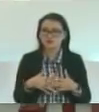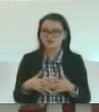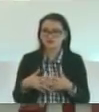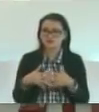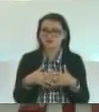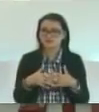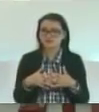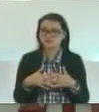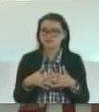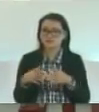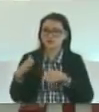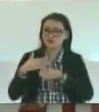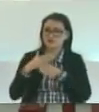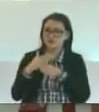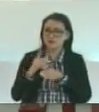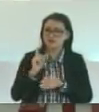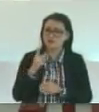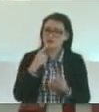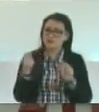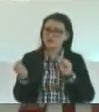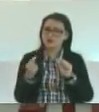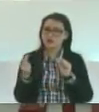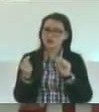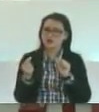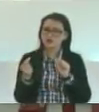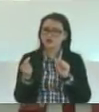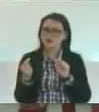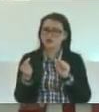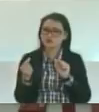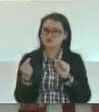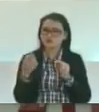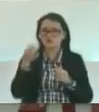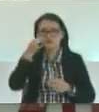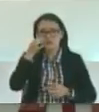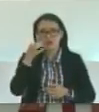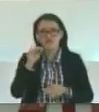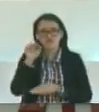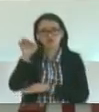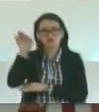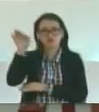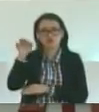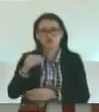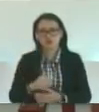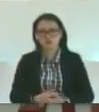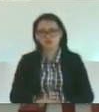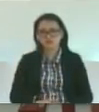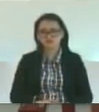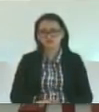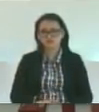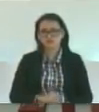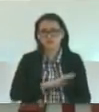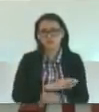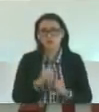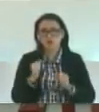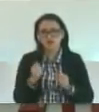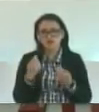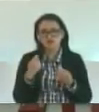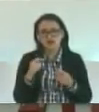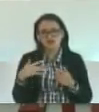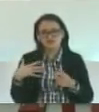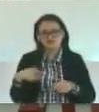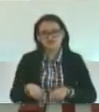Pero entre los diferentes tiene que haber diálogo. ¿Cuál puede ser la humanidad, el futuro de la humanidad? Si porque yo tenga poder trato de